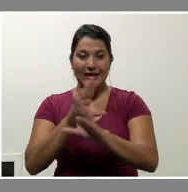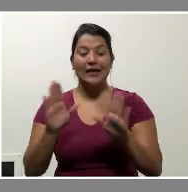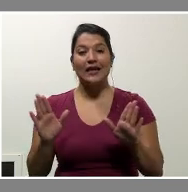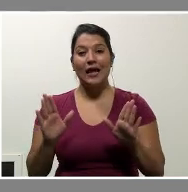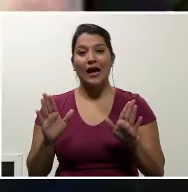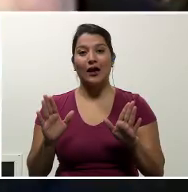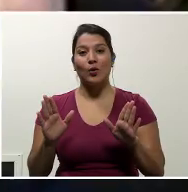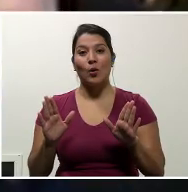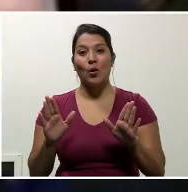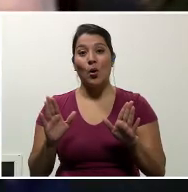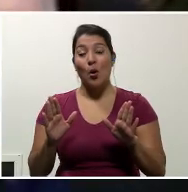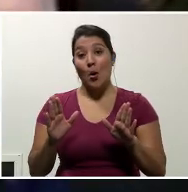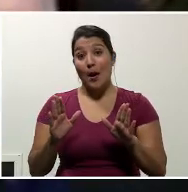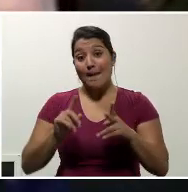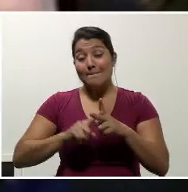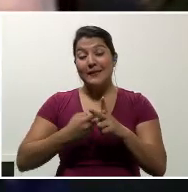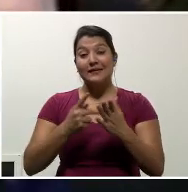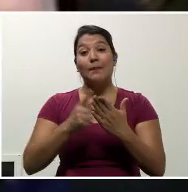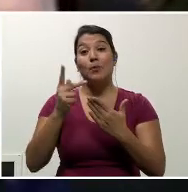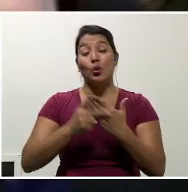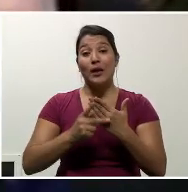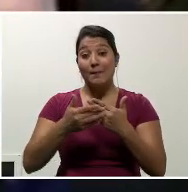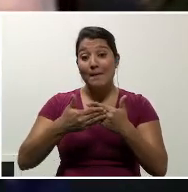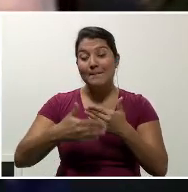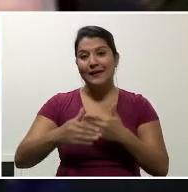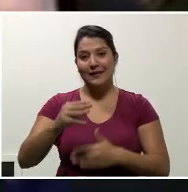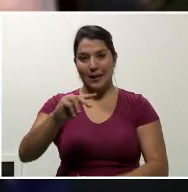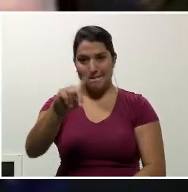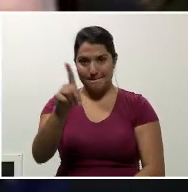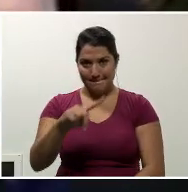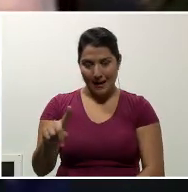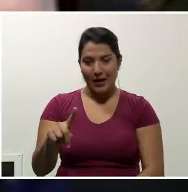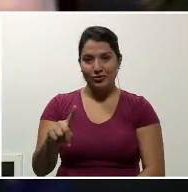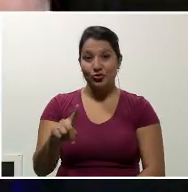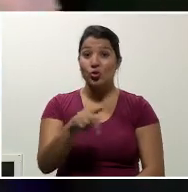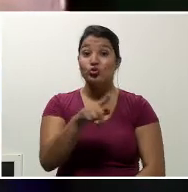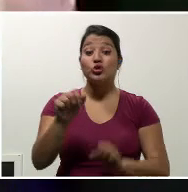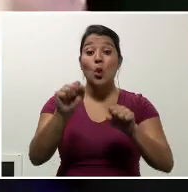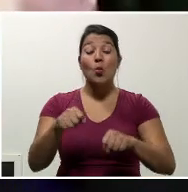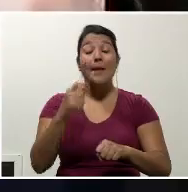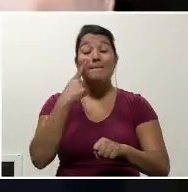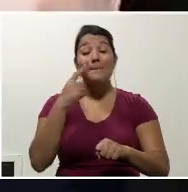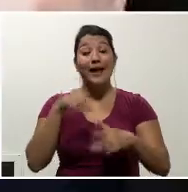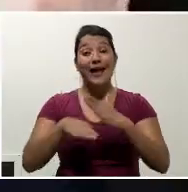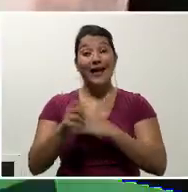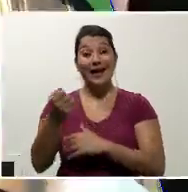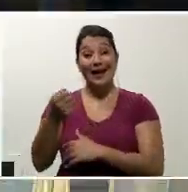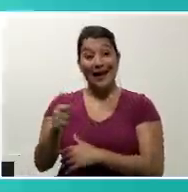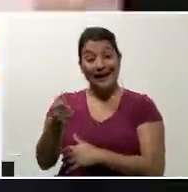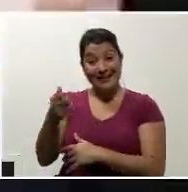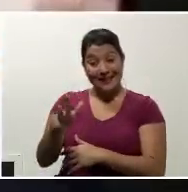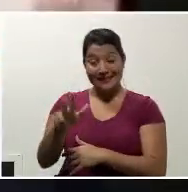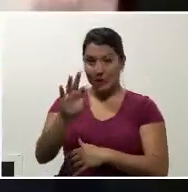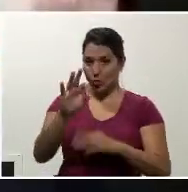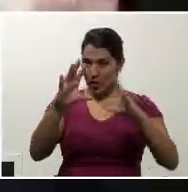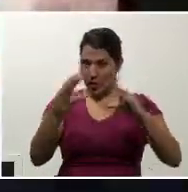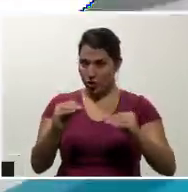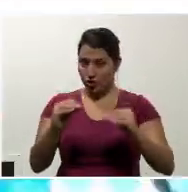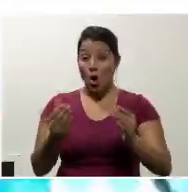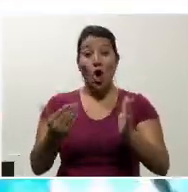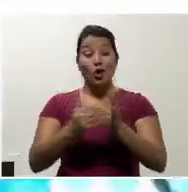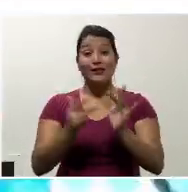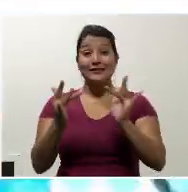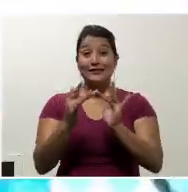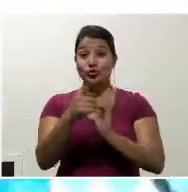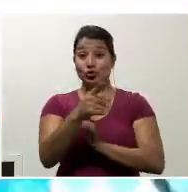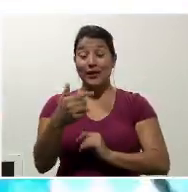acá este programa que a partir de marzo entonces estará al aire por Canal 13 a las 9 de la noche. Con eso vamos a regresar con ustedes